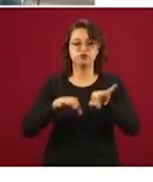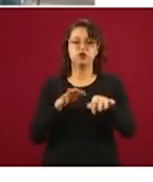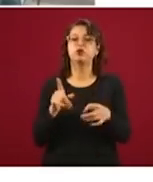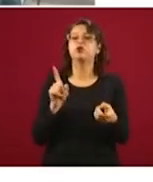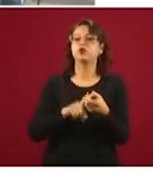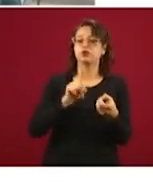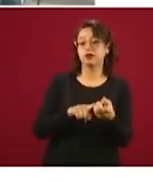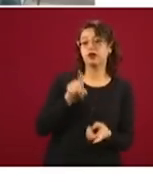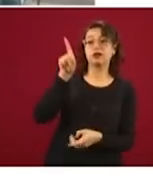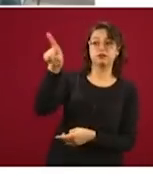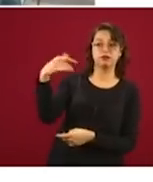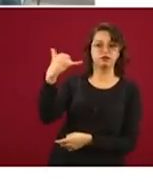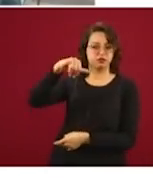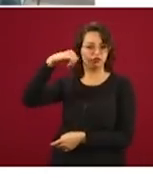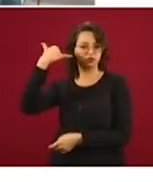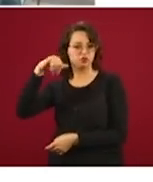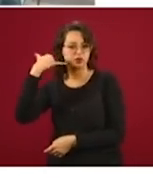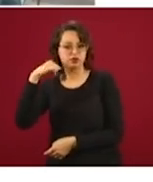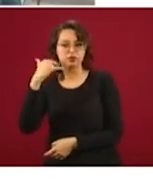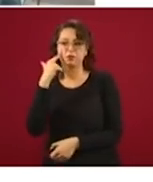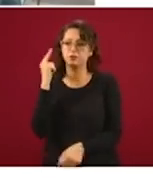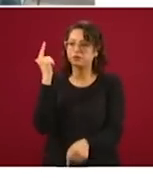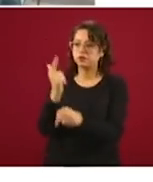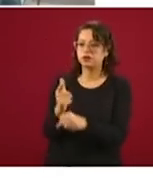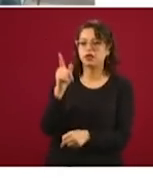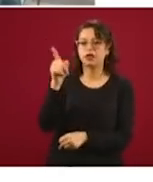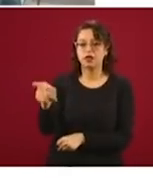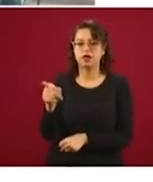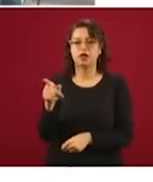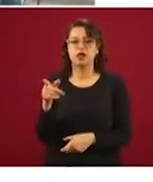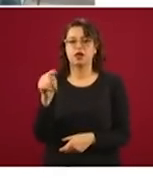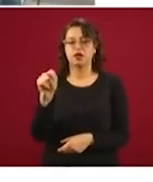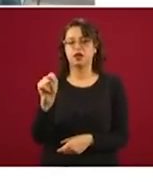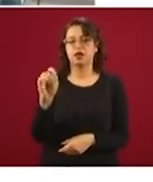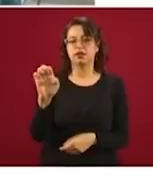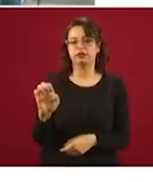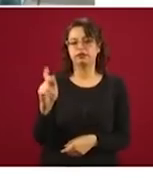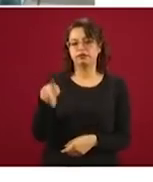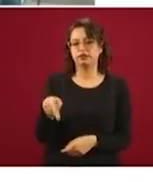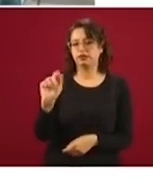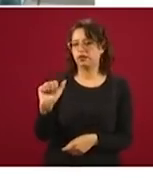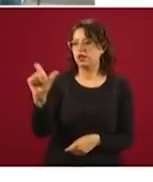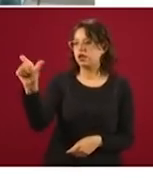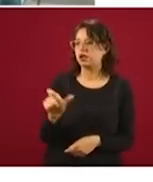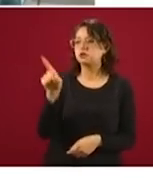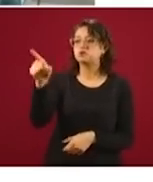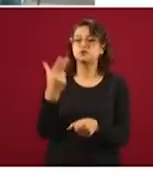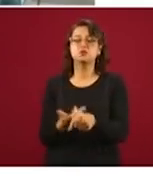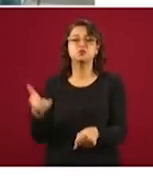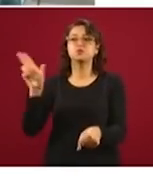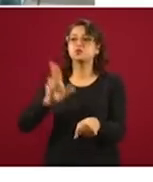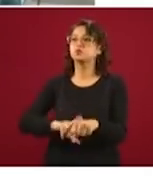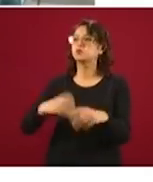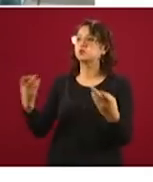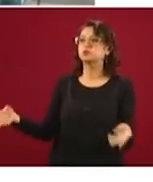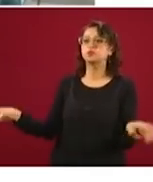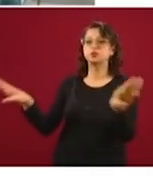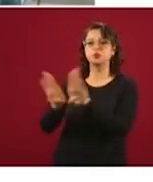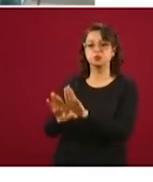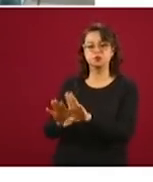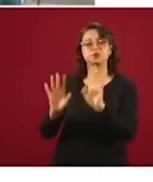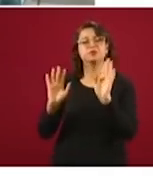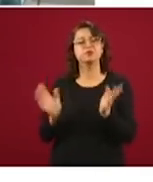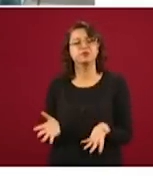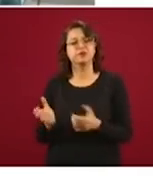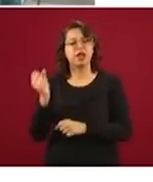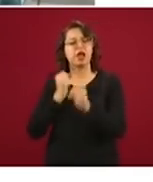e identificamos que existía este hospital en Tecash que estaba parado. Este hospital había iniciado su construcción